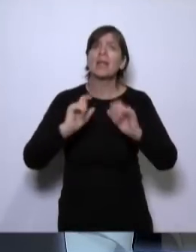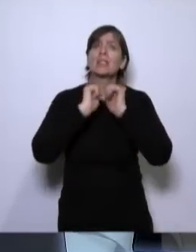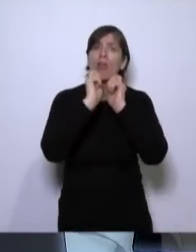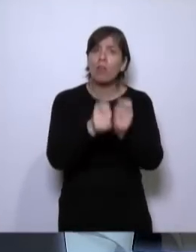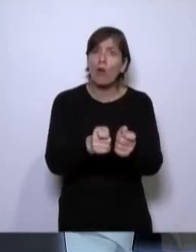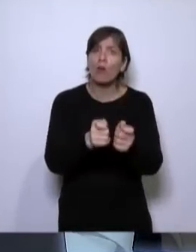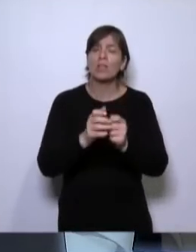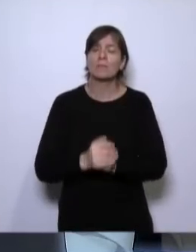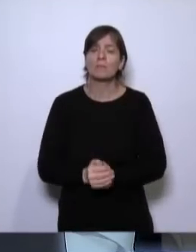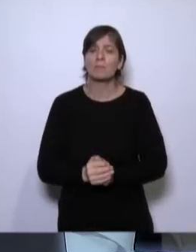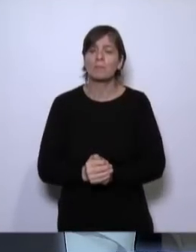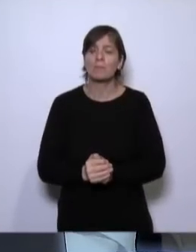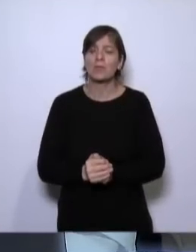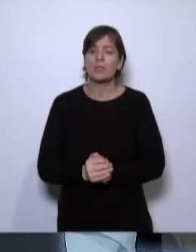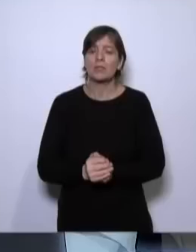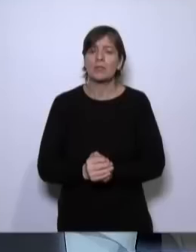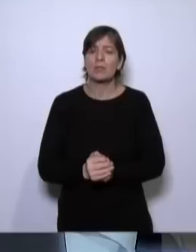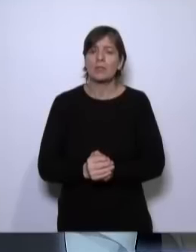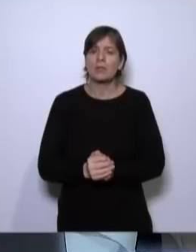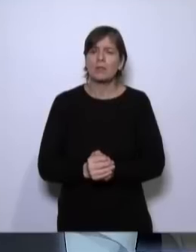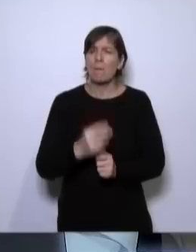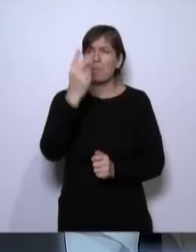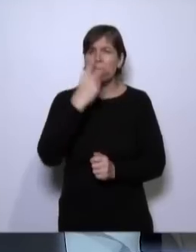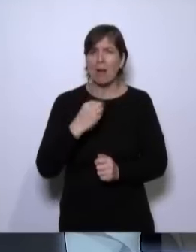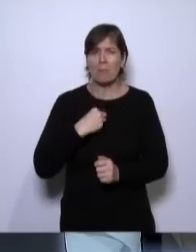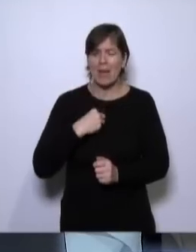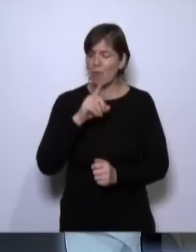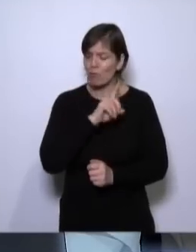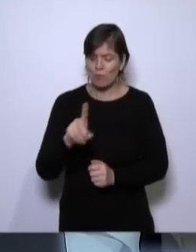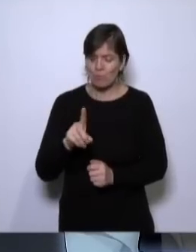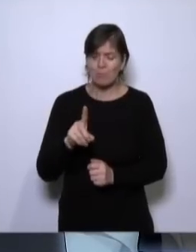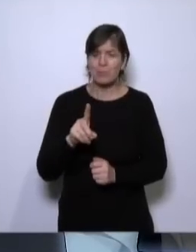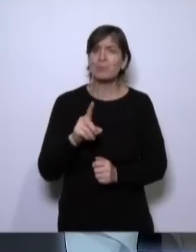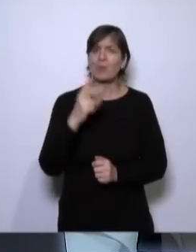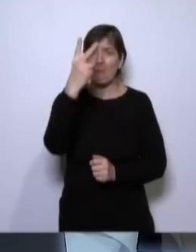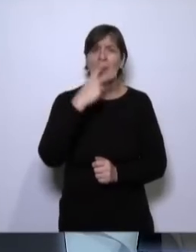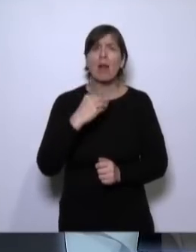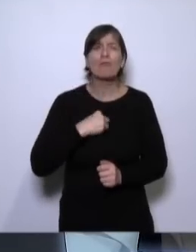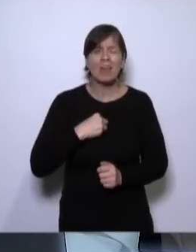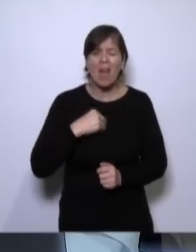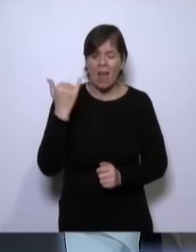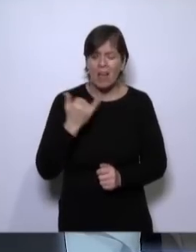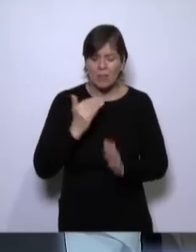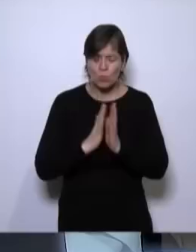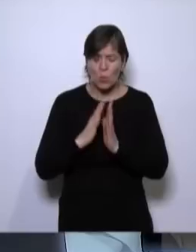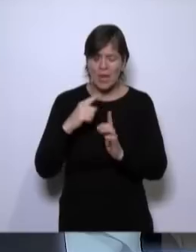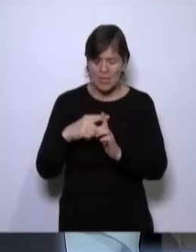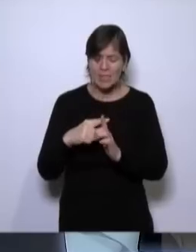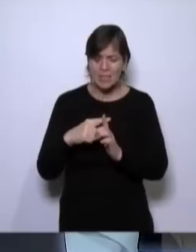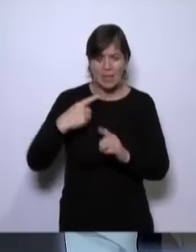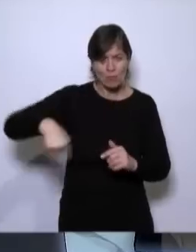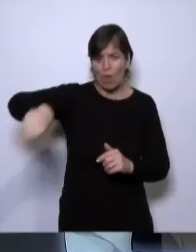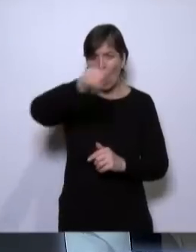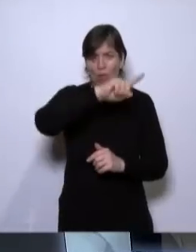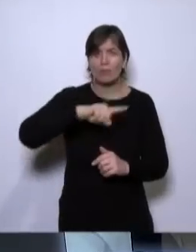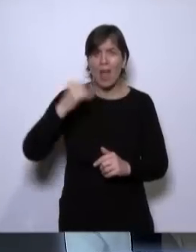mi paz les doy. No tengas en cuenta nuestros pecados, sino la fe